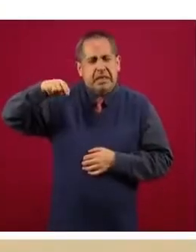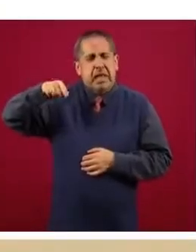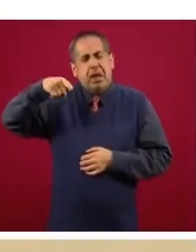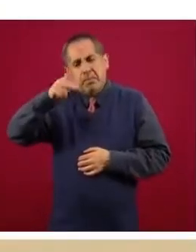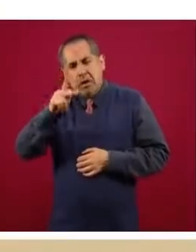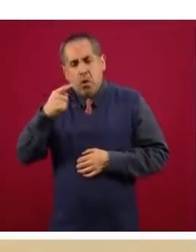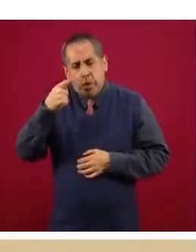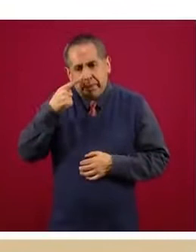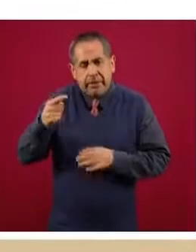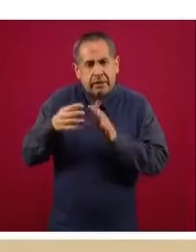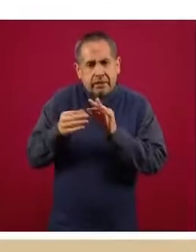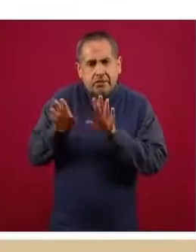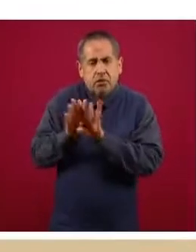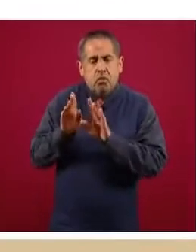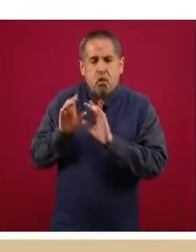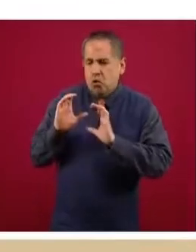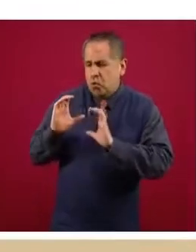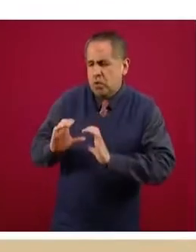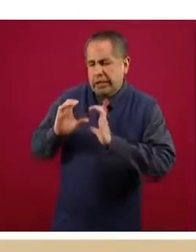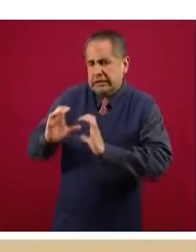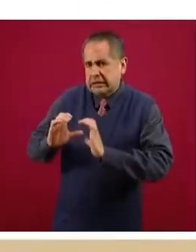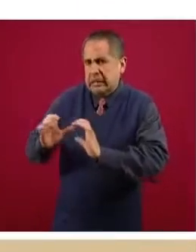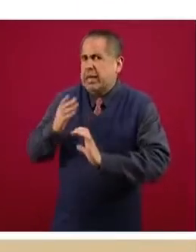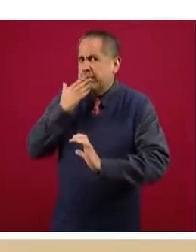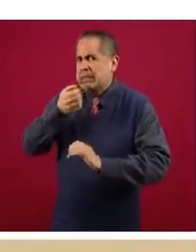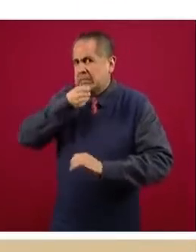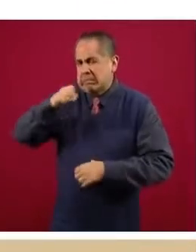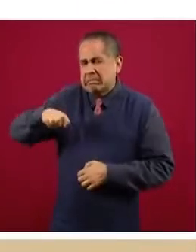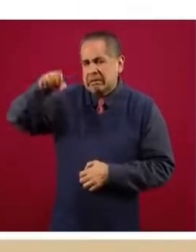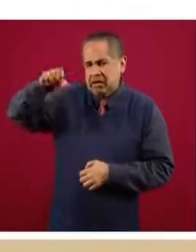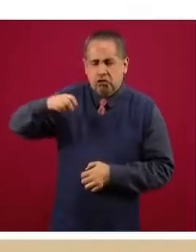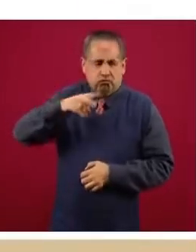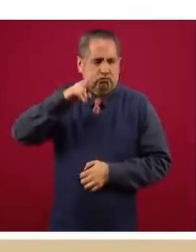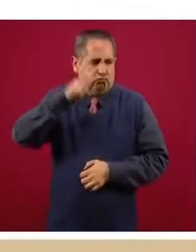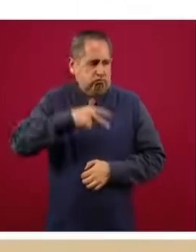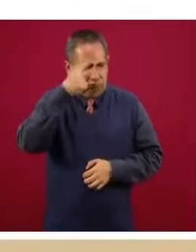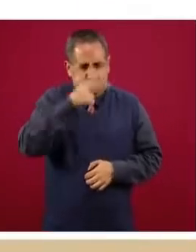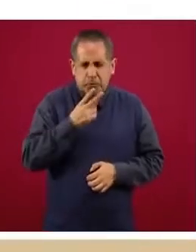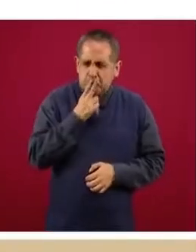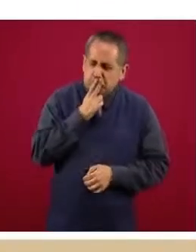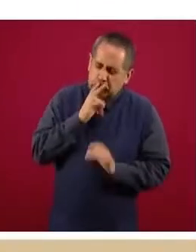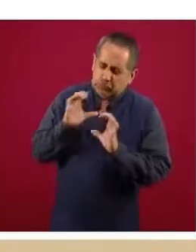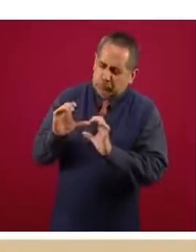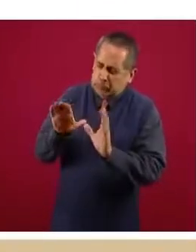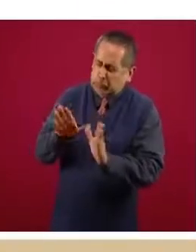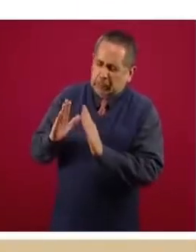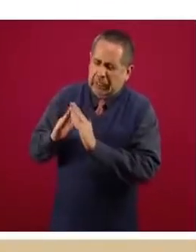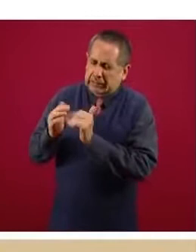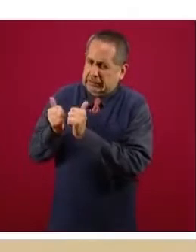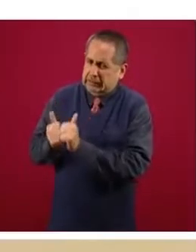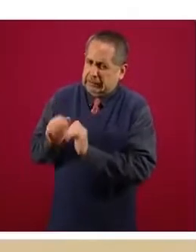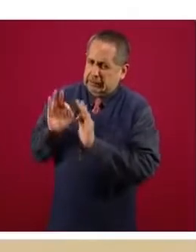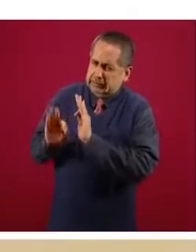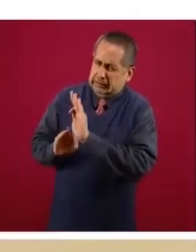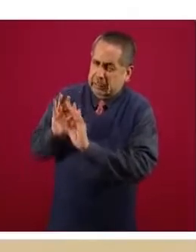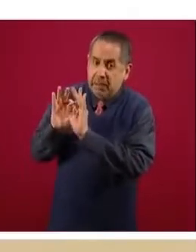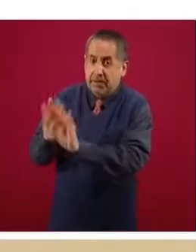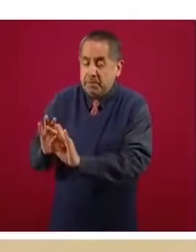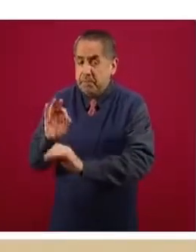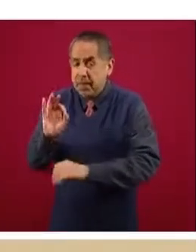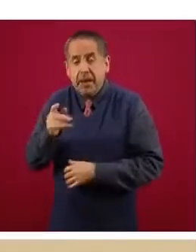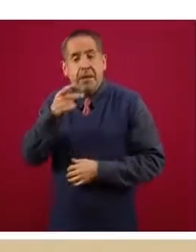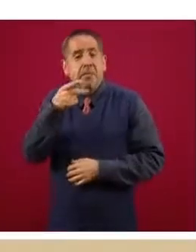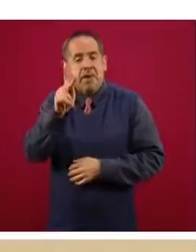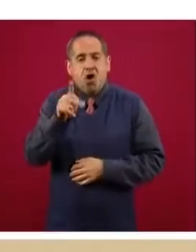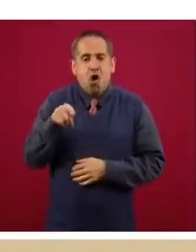pero si vemos, hemos cuidado muy bien a nuestros adultos mayores, como mexicanos los hemos resguardado, sin embargo, el impacto que ha